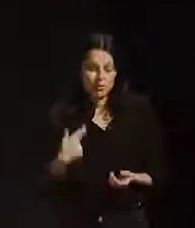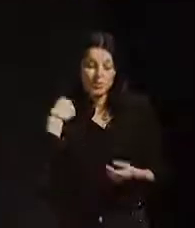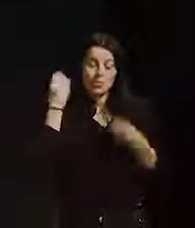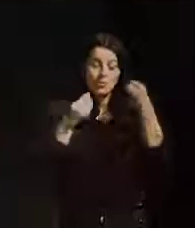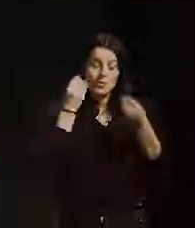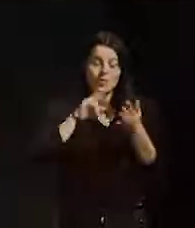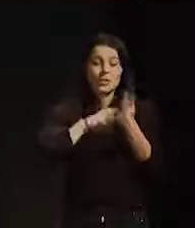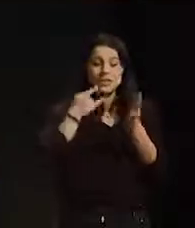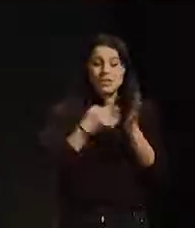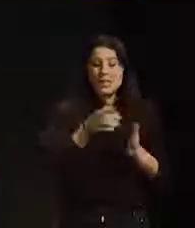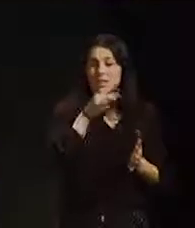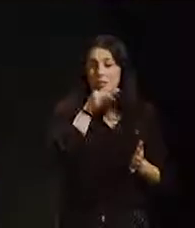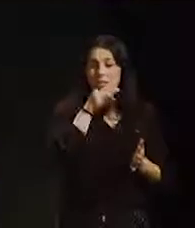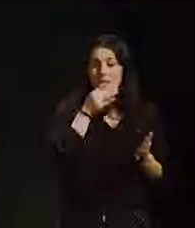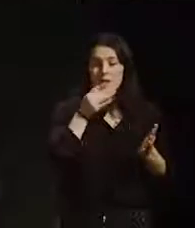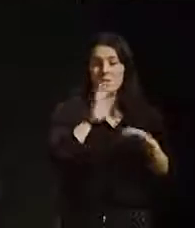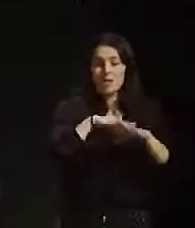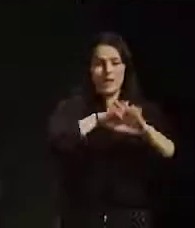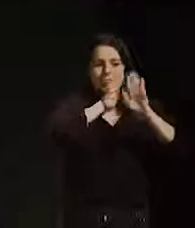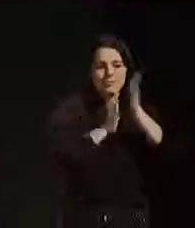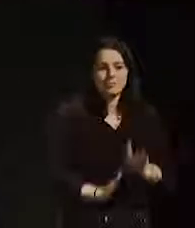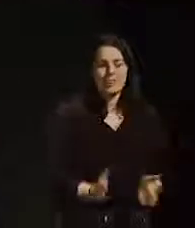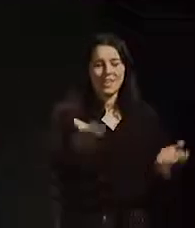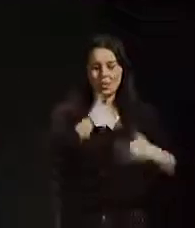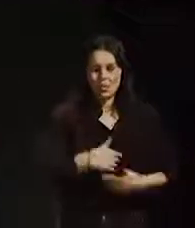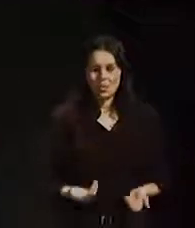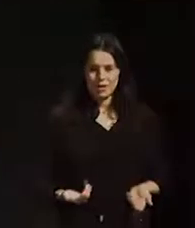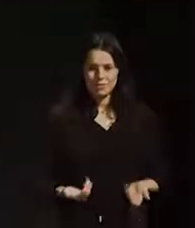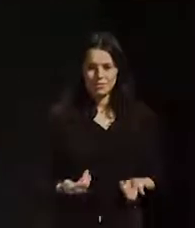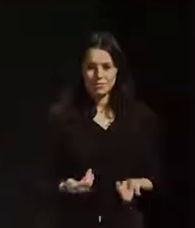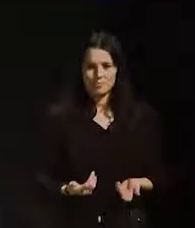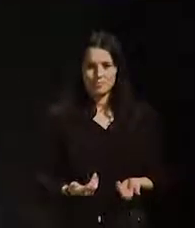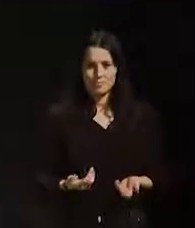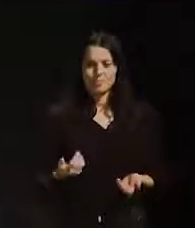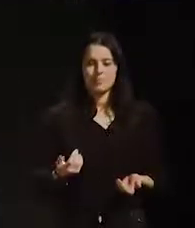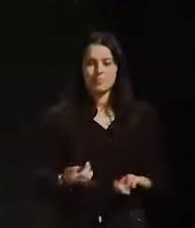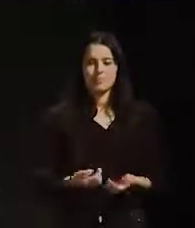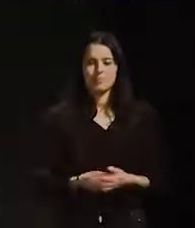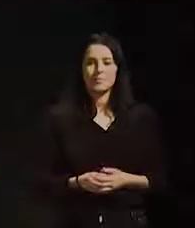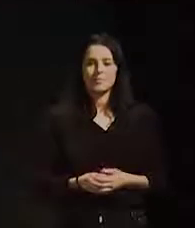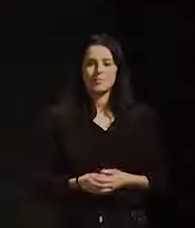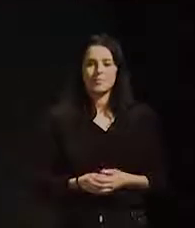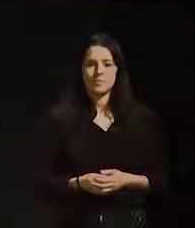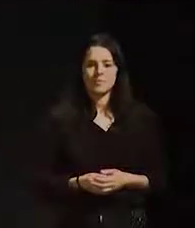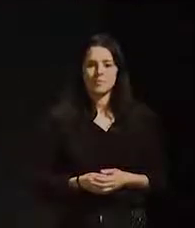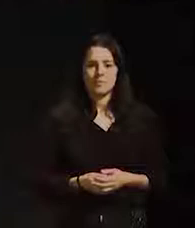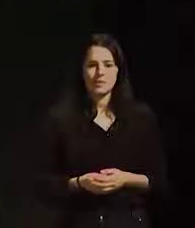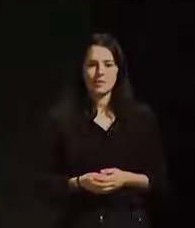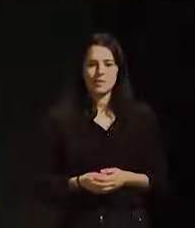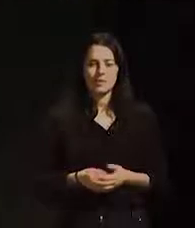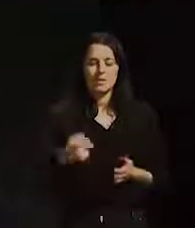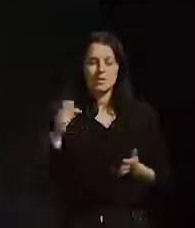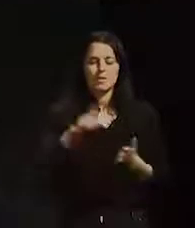técnica terapéutica, sino que desde que tú compones, o bailas,